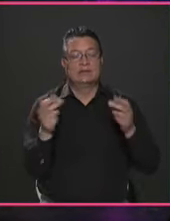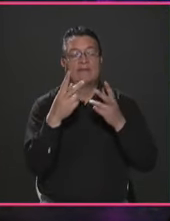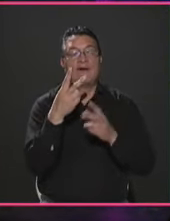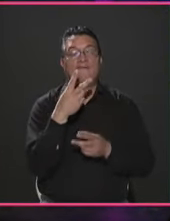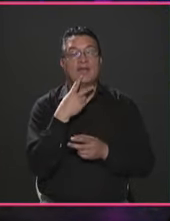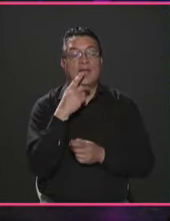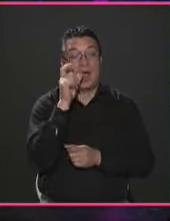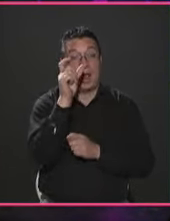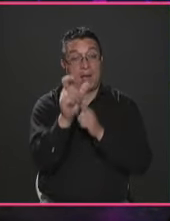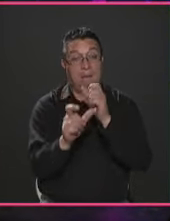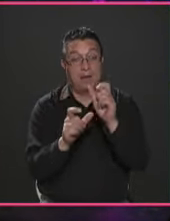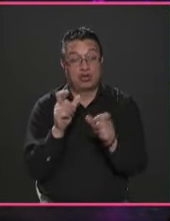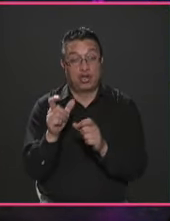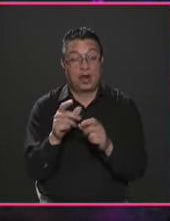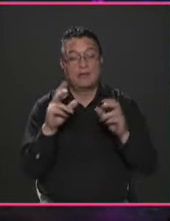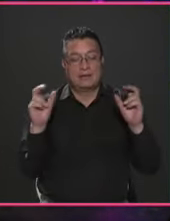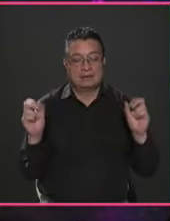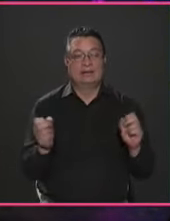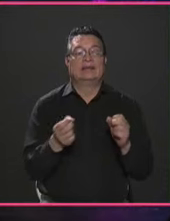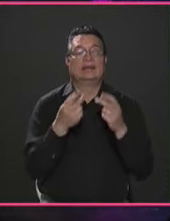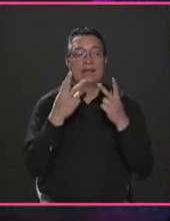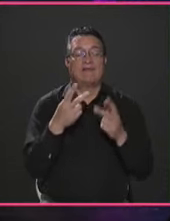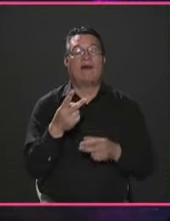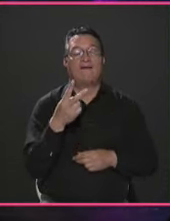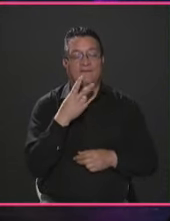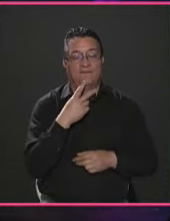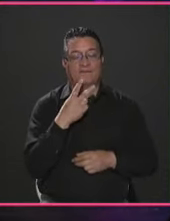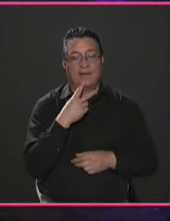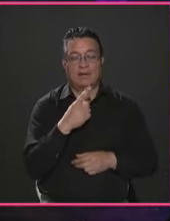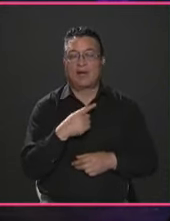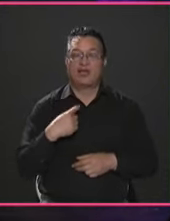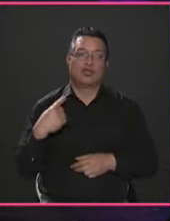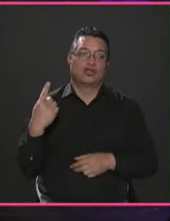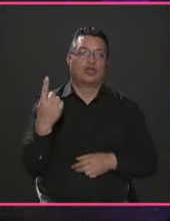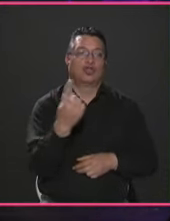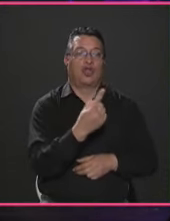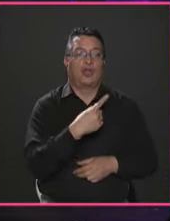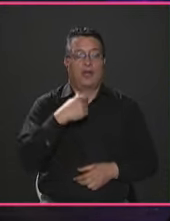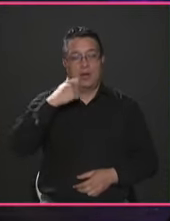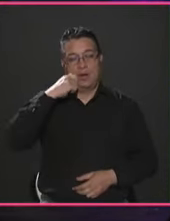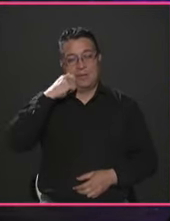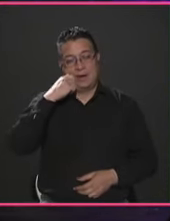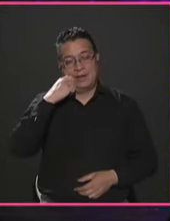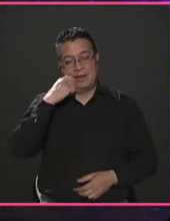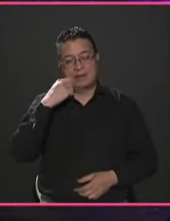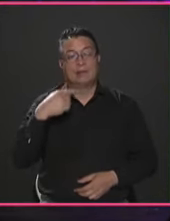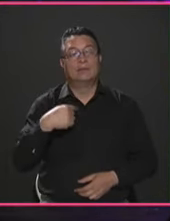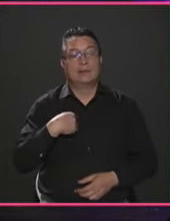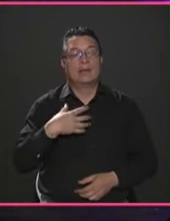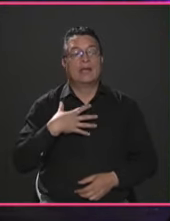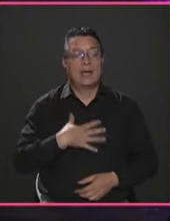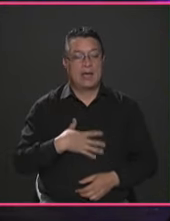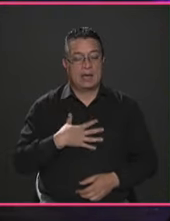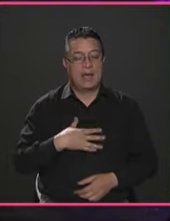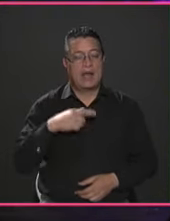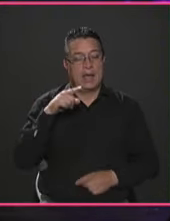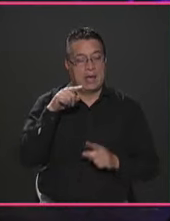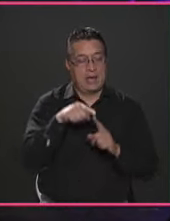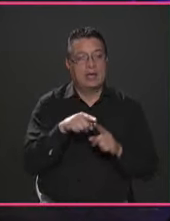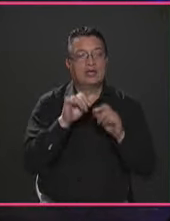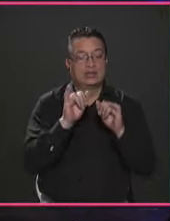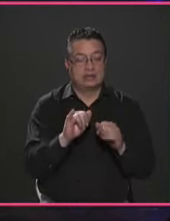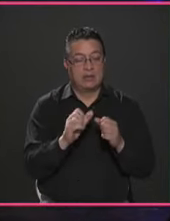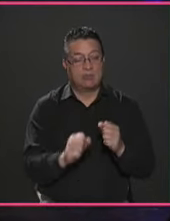vida de una persona a salvado la vida de toda la humanidad Entonces mi intención era si esto